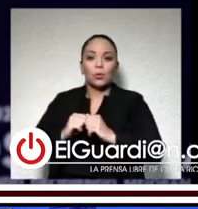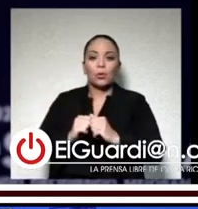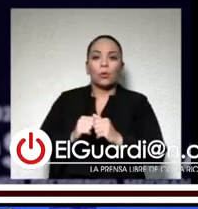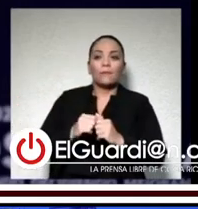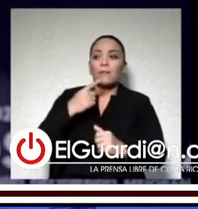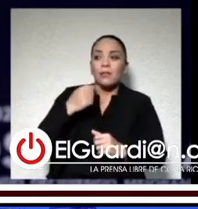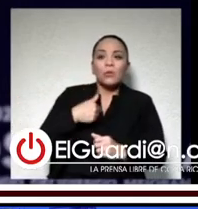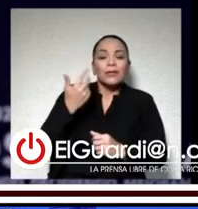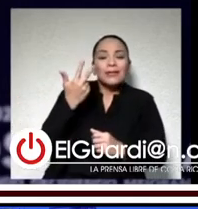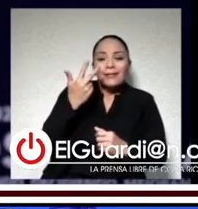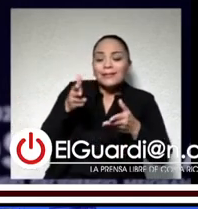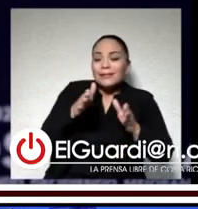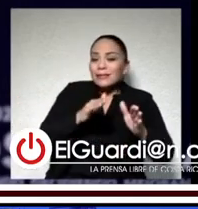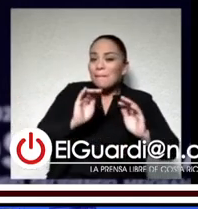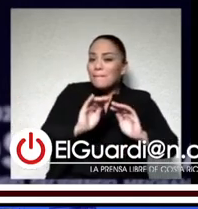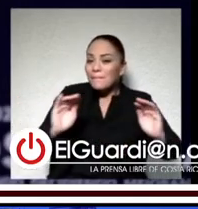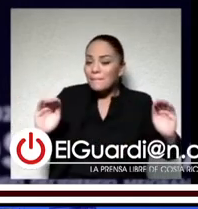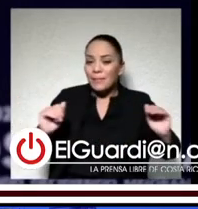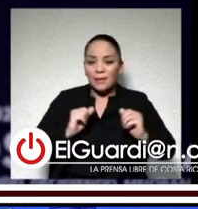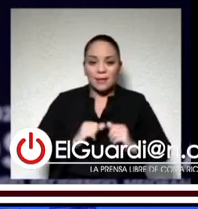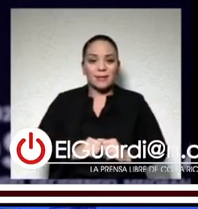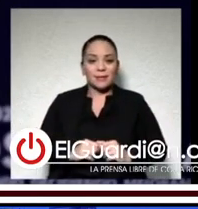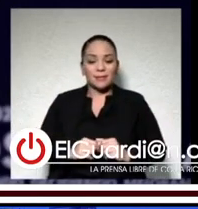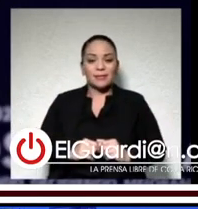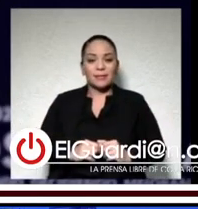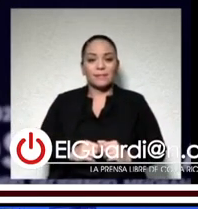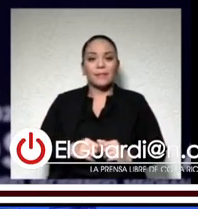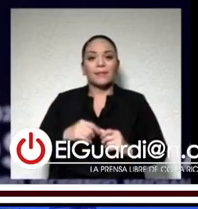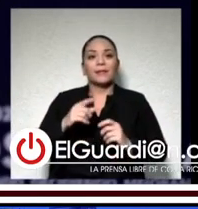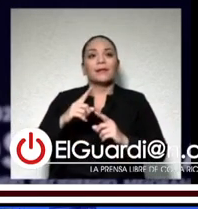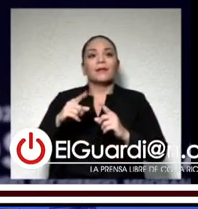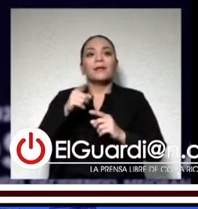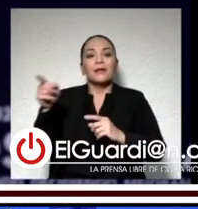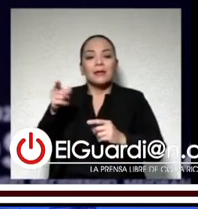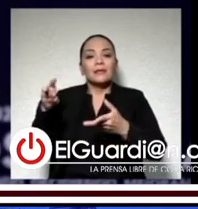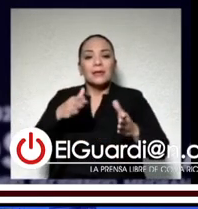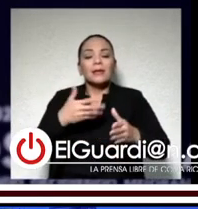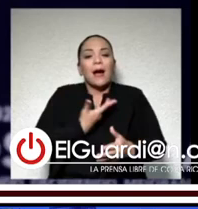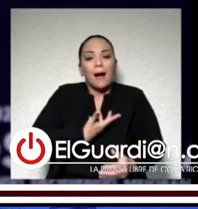y aparte de todo, que tenían hambre.